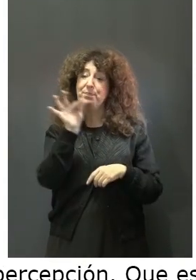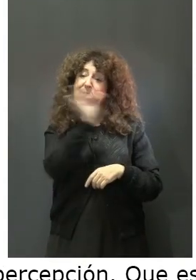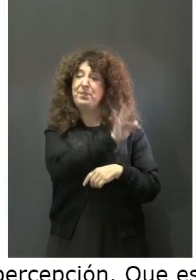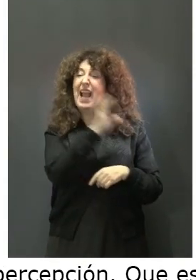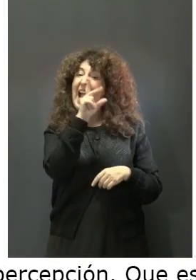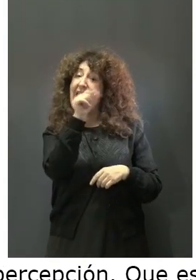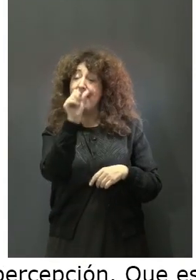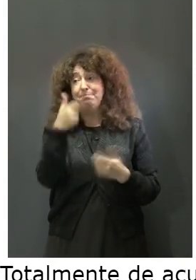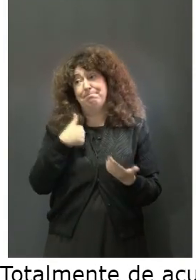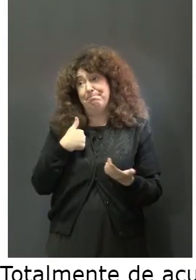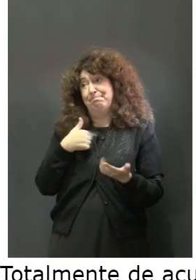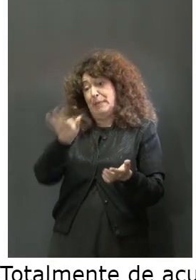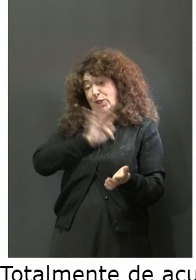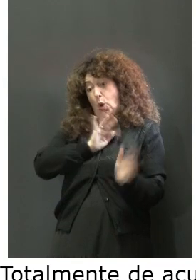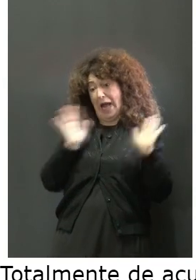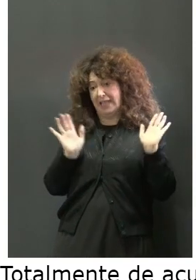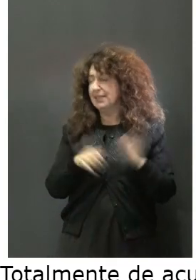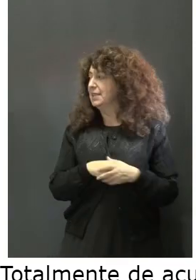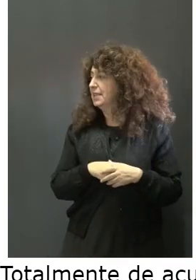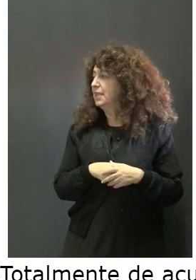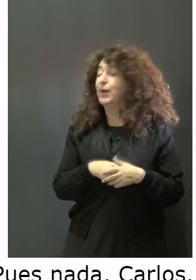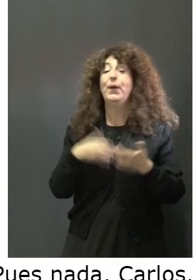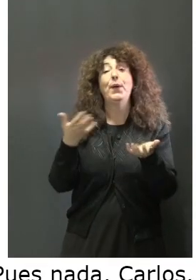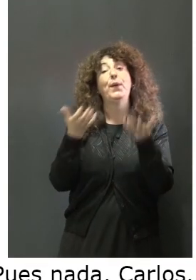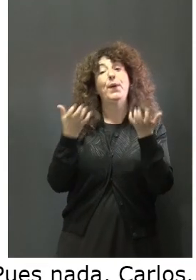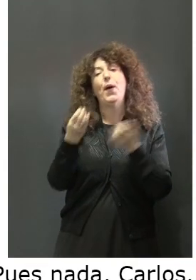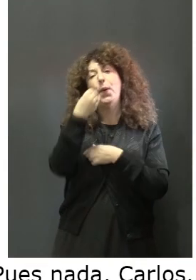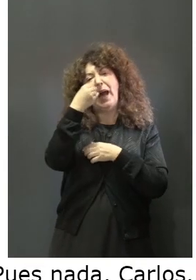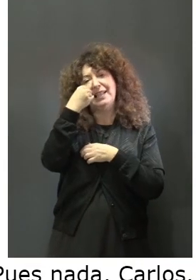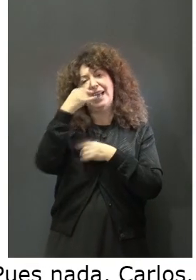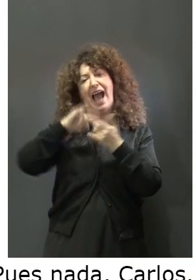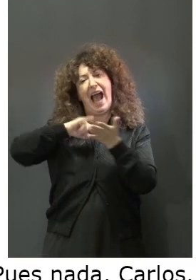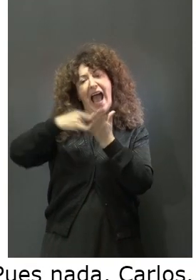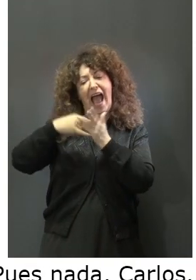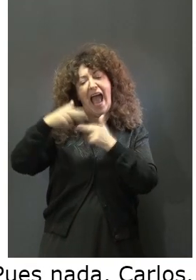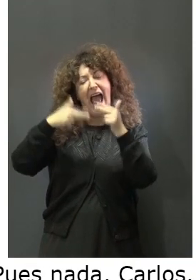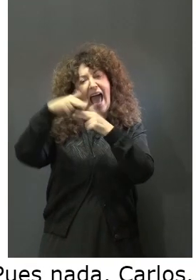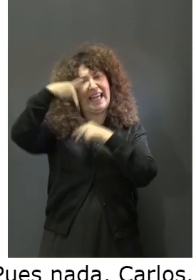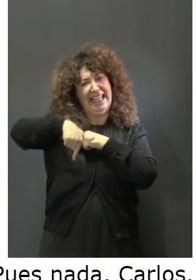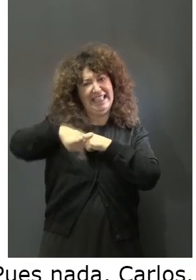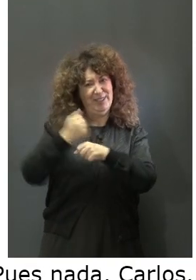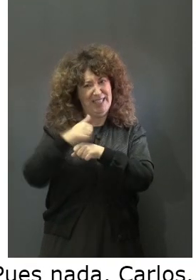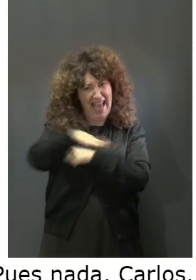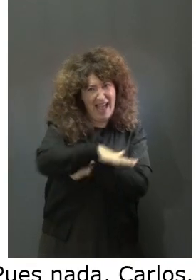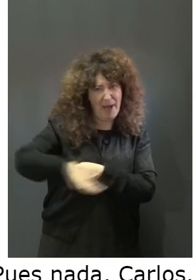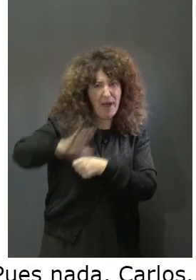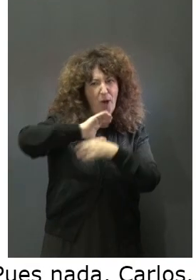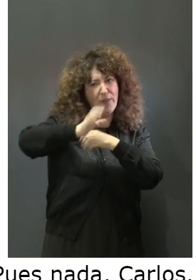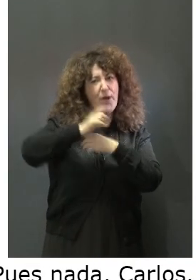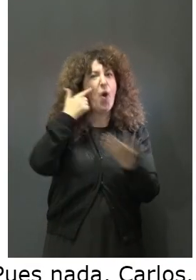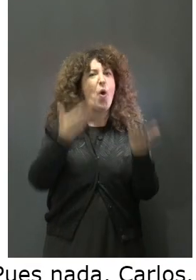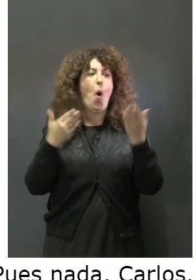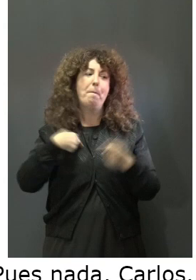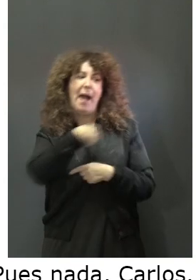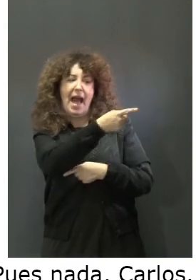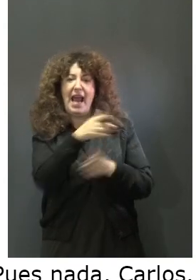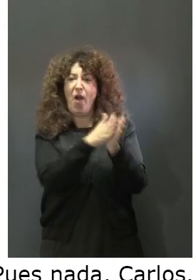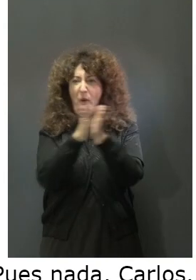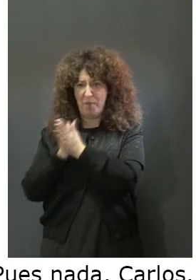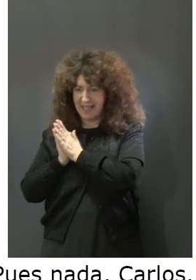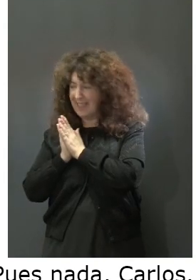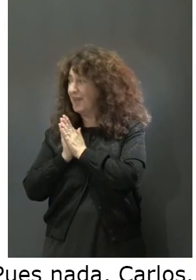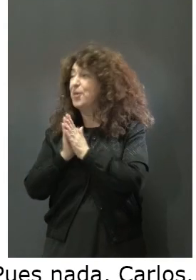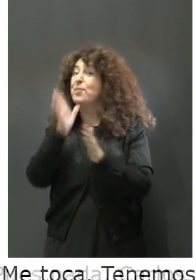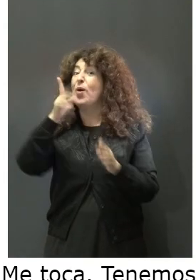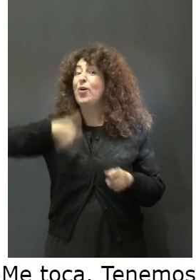que toca. te... Tenemos una ventaja los arquitectos que trabajamos aquí en el CEAPAT frente al resto de compañeros de profesión, y